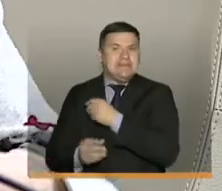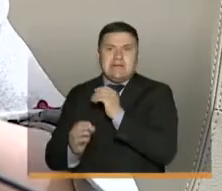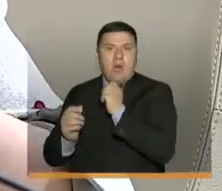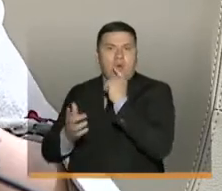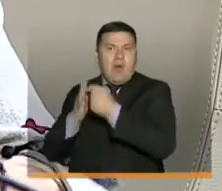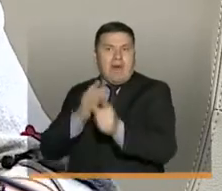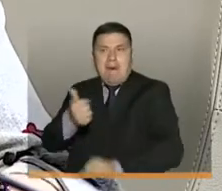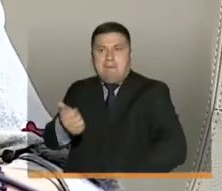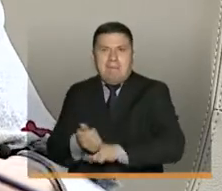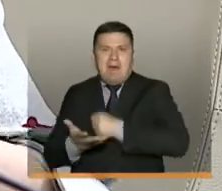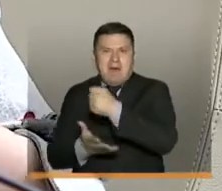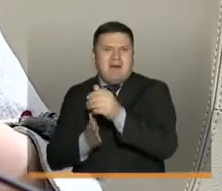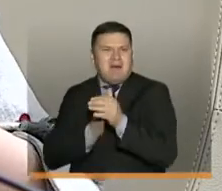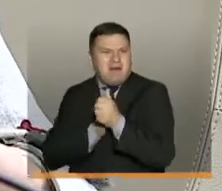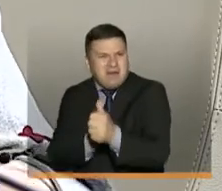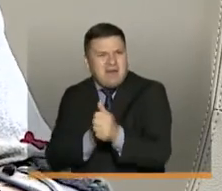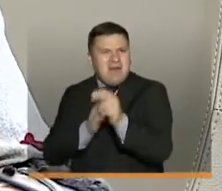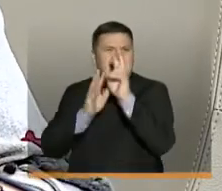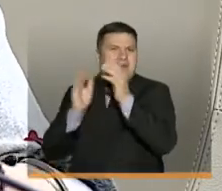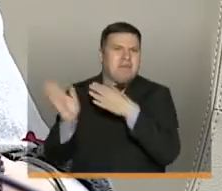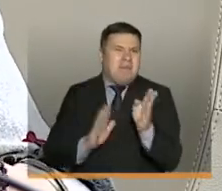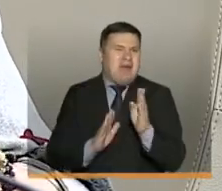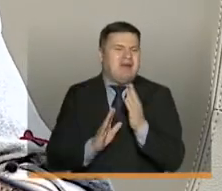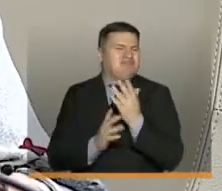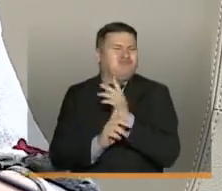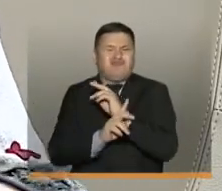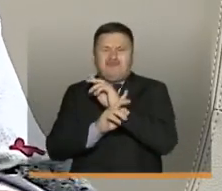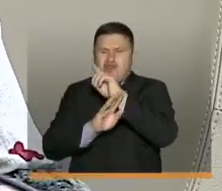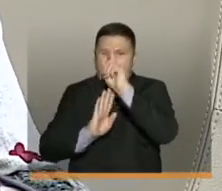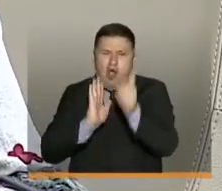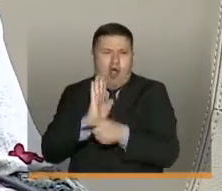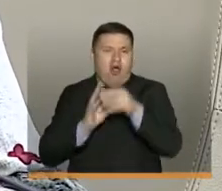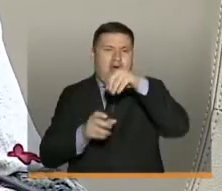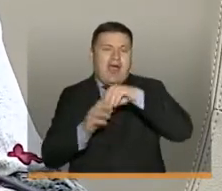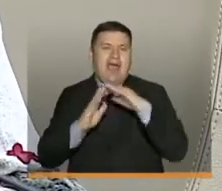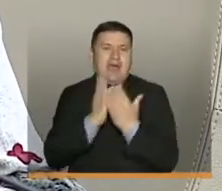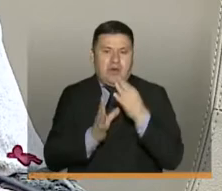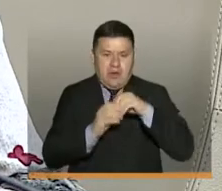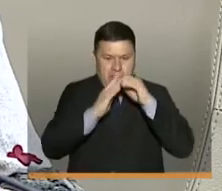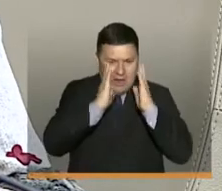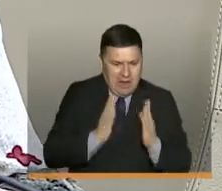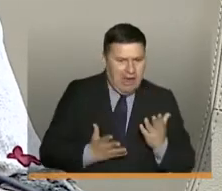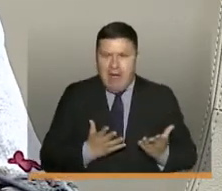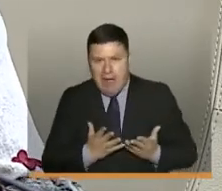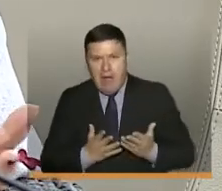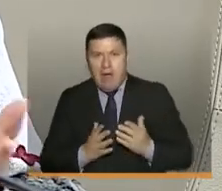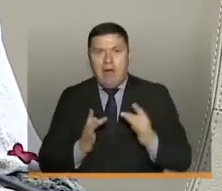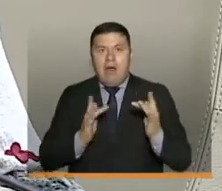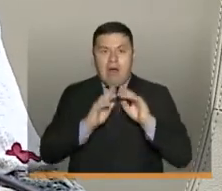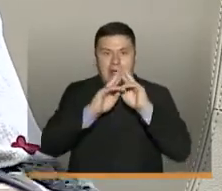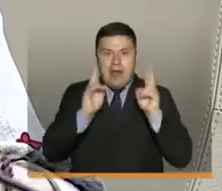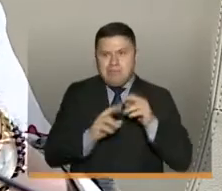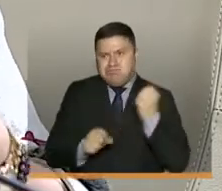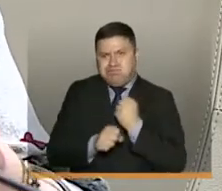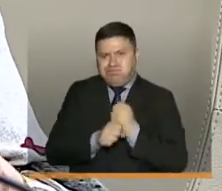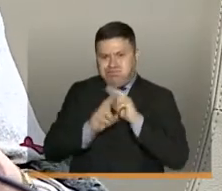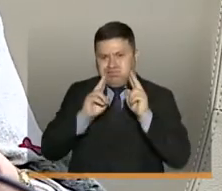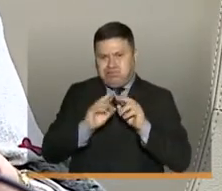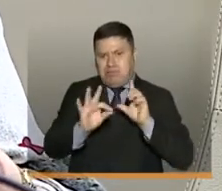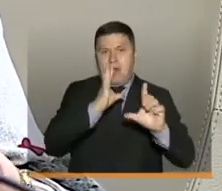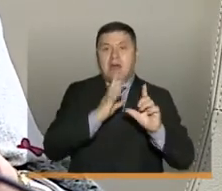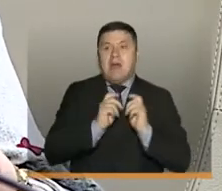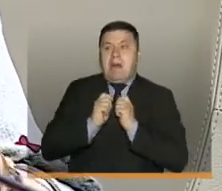ejecutarlos para guías, temas de planes de datos, todo lo que complemente la educación en casa y también recursos de conectividad, presidente, que habían